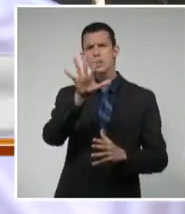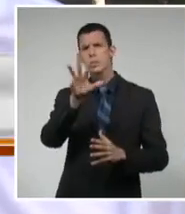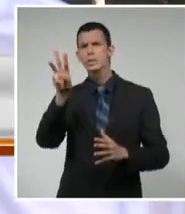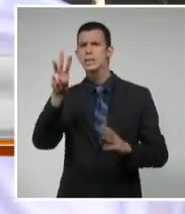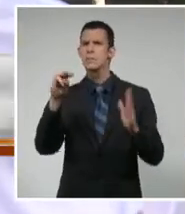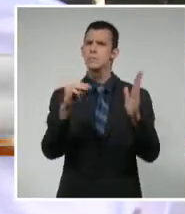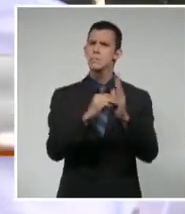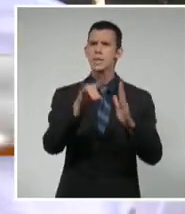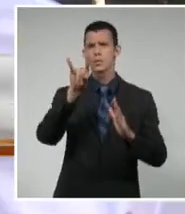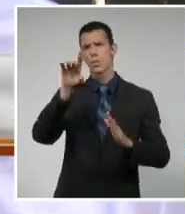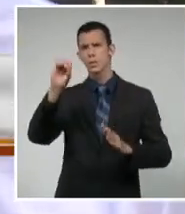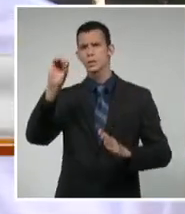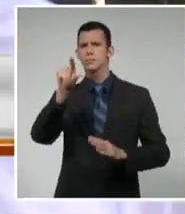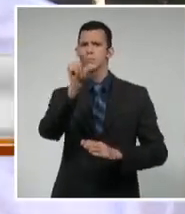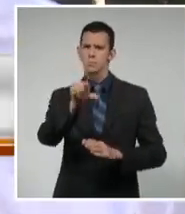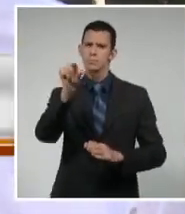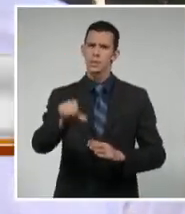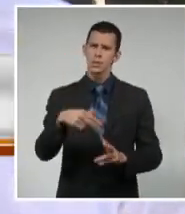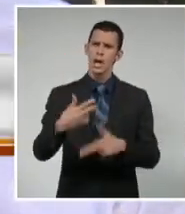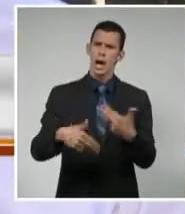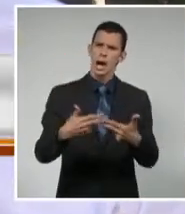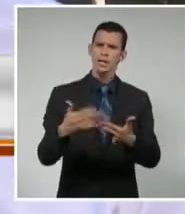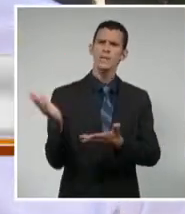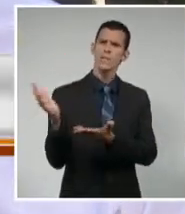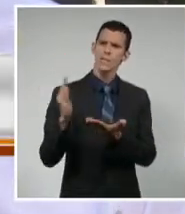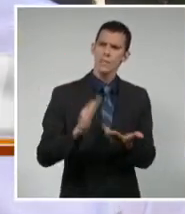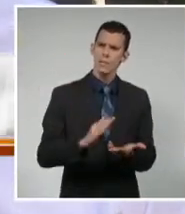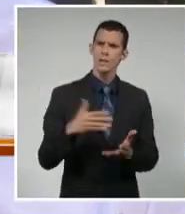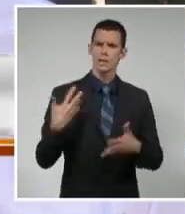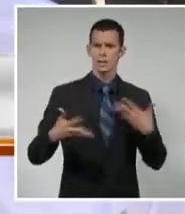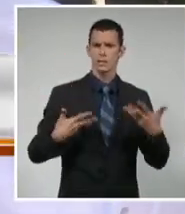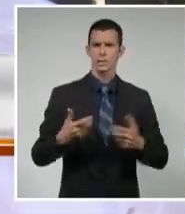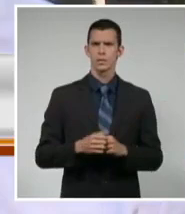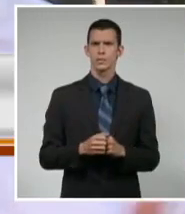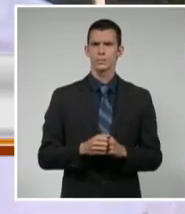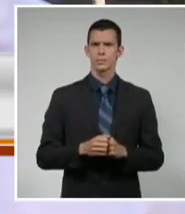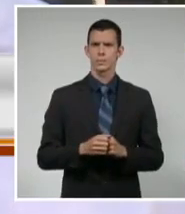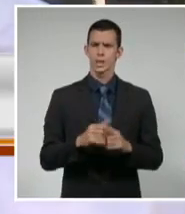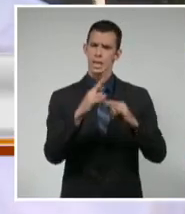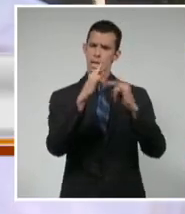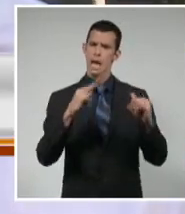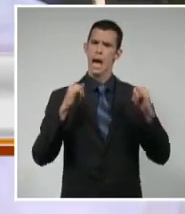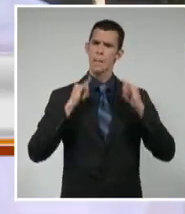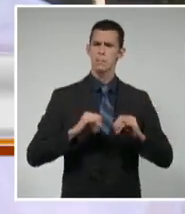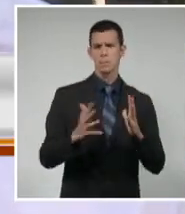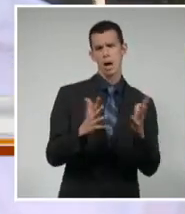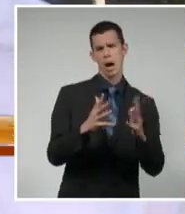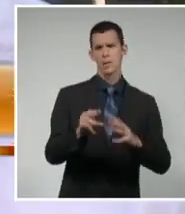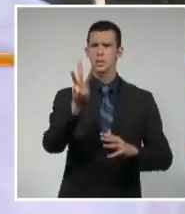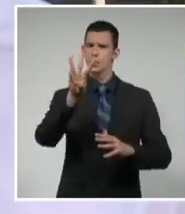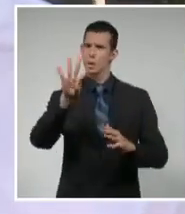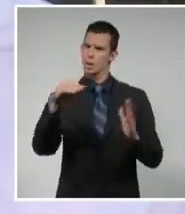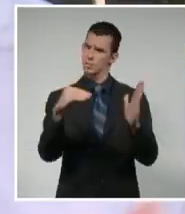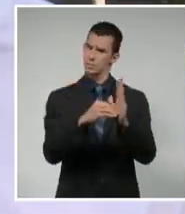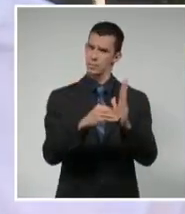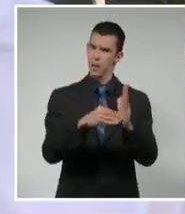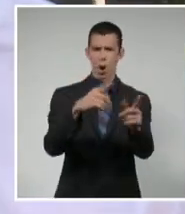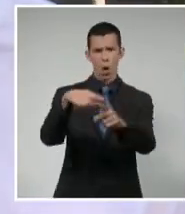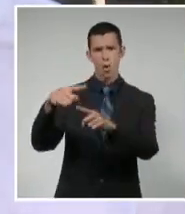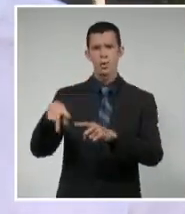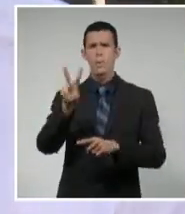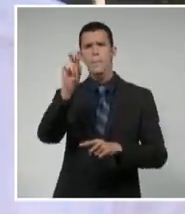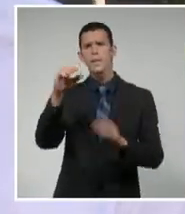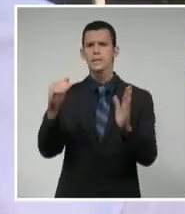53.900 turistas, de ellos distribuidos en más de 34.000 en el campismo popular y 20.000 en el resto de las formas